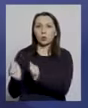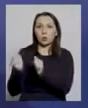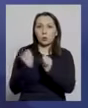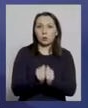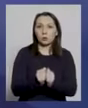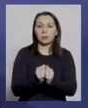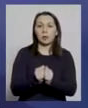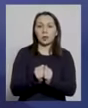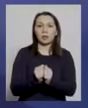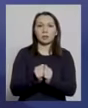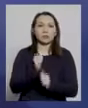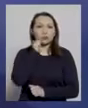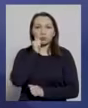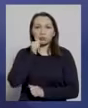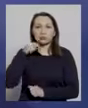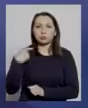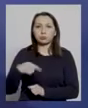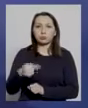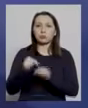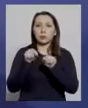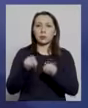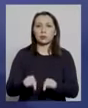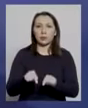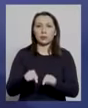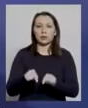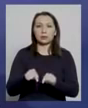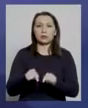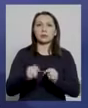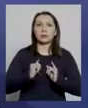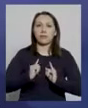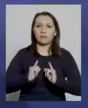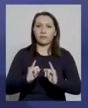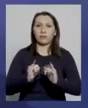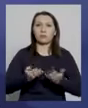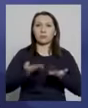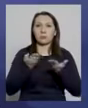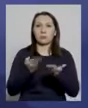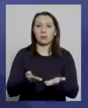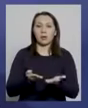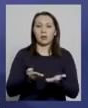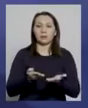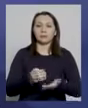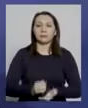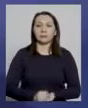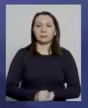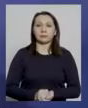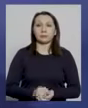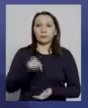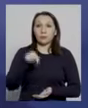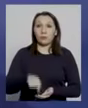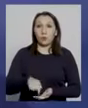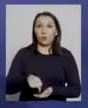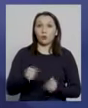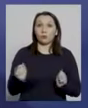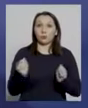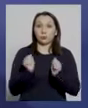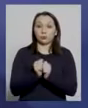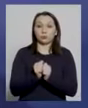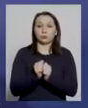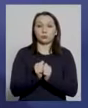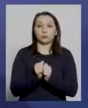acompañan día a día en esta entrega de información. Hoy día